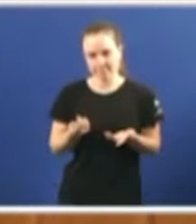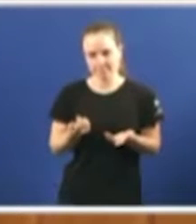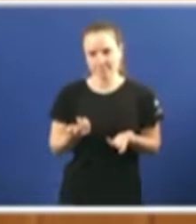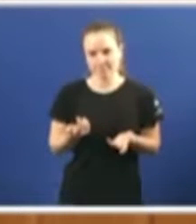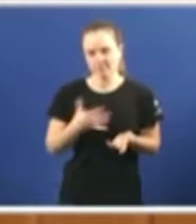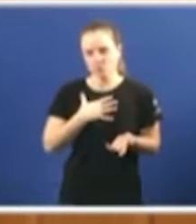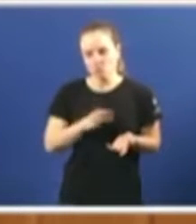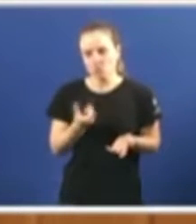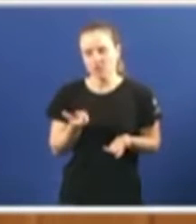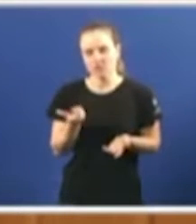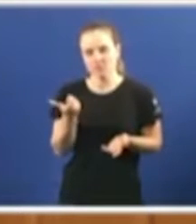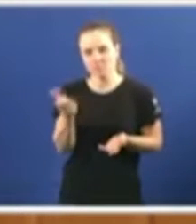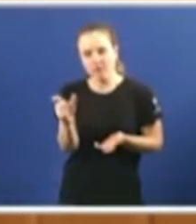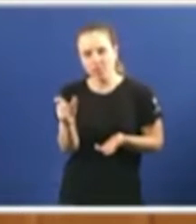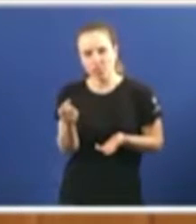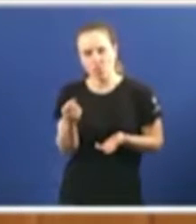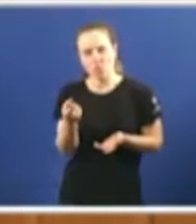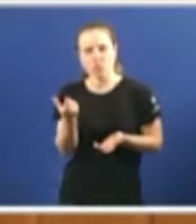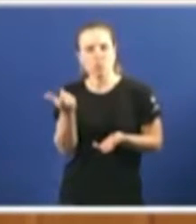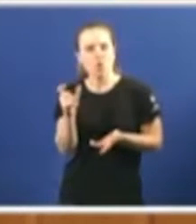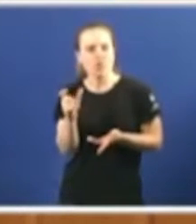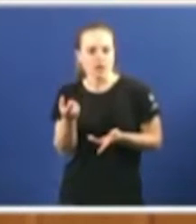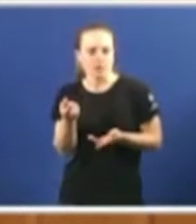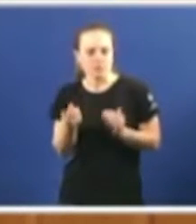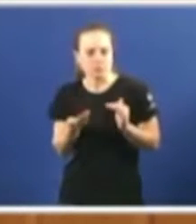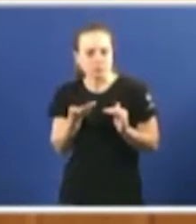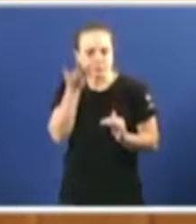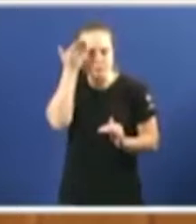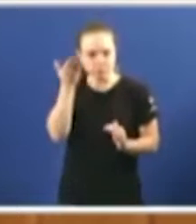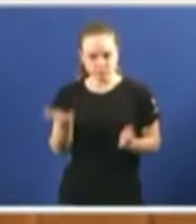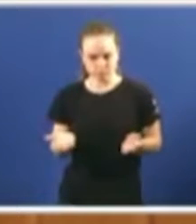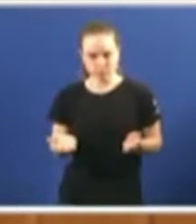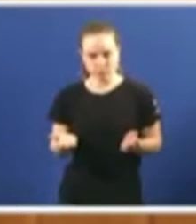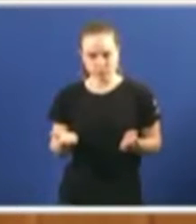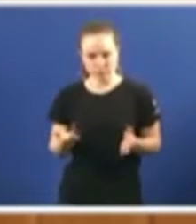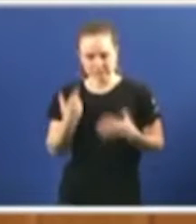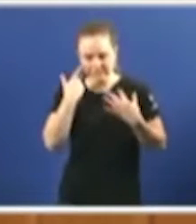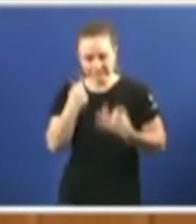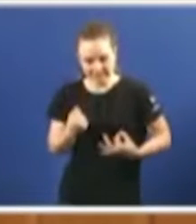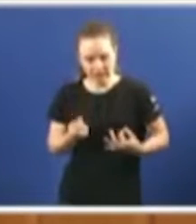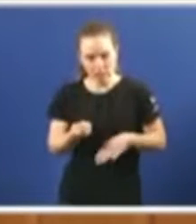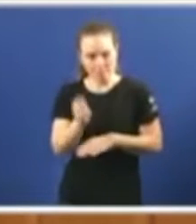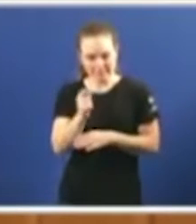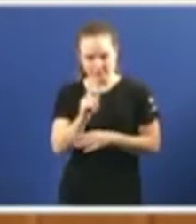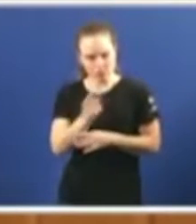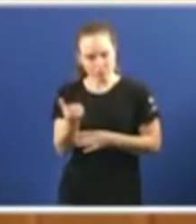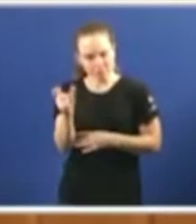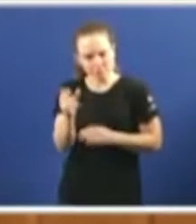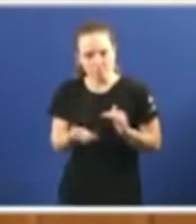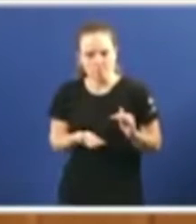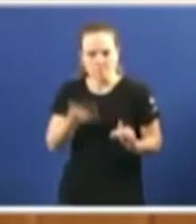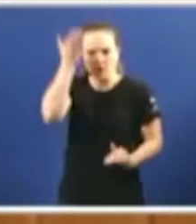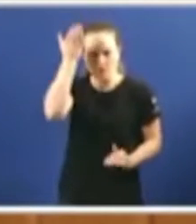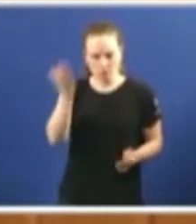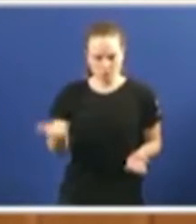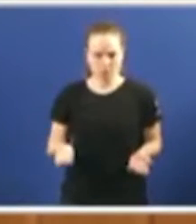unha sobreinflación do prezo destas cotas de tal forma que en moitos casos superen o valor real xerado pola industria pesqueira afectada.